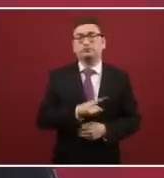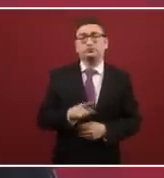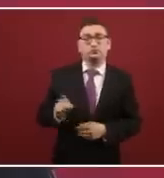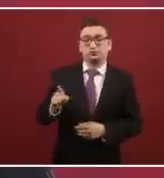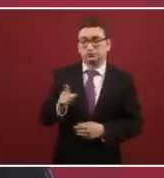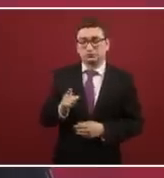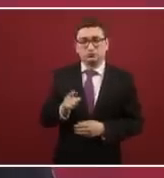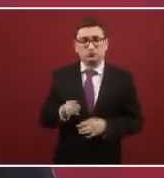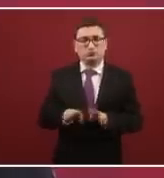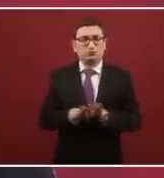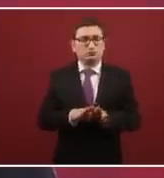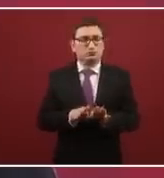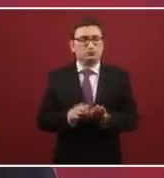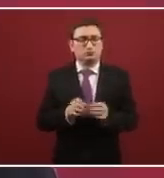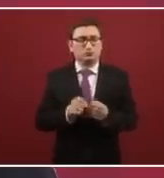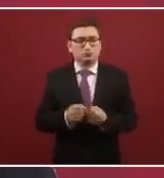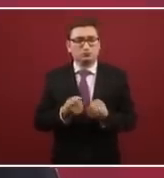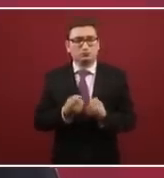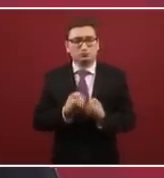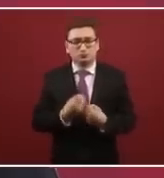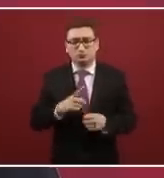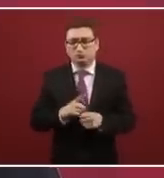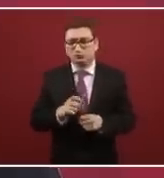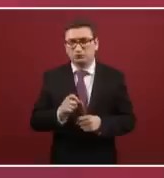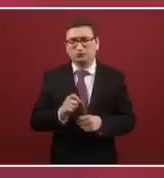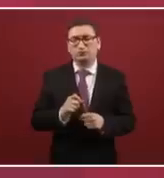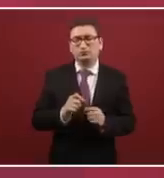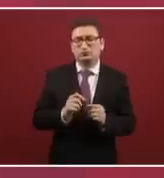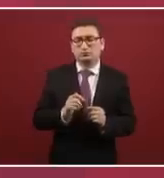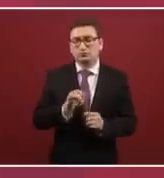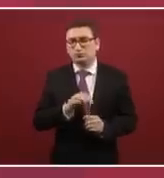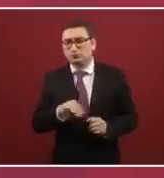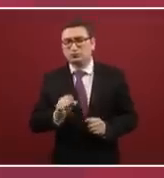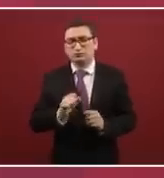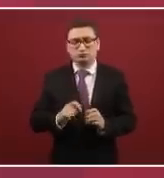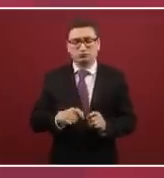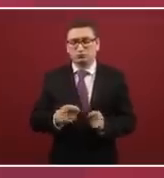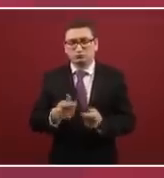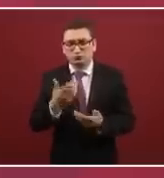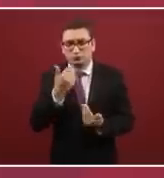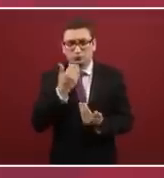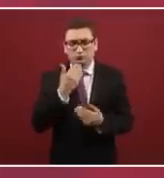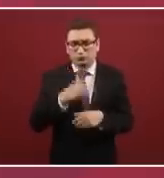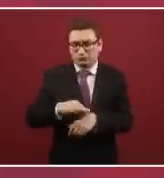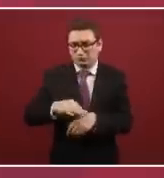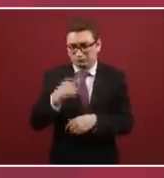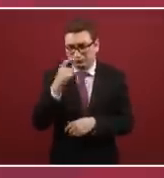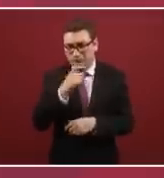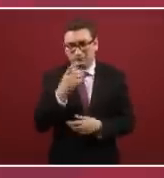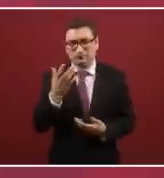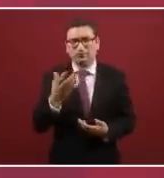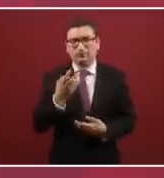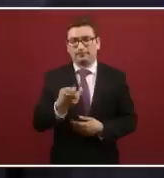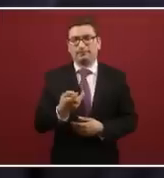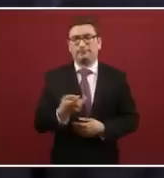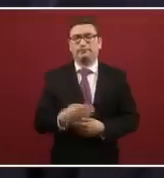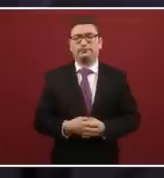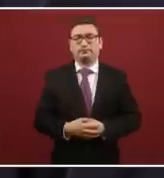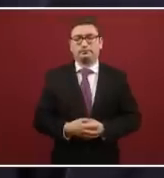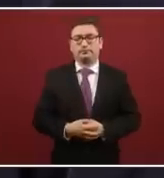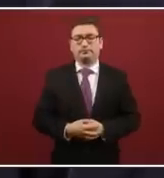tienen seguridad social, muchos. Por eso me estoy